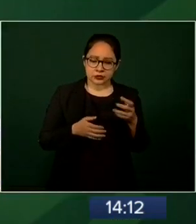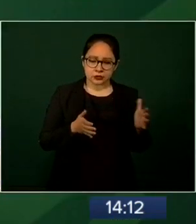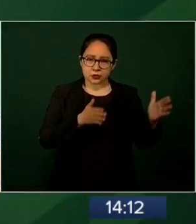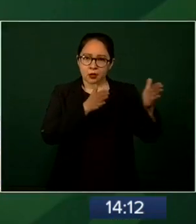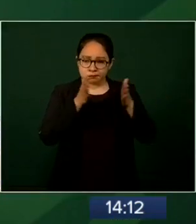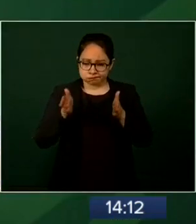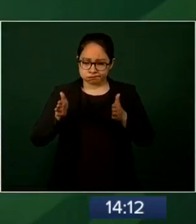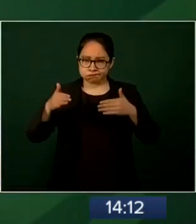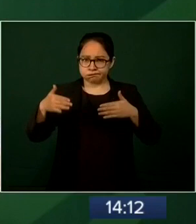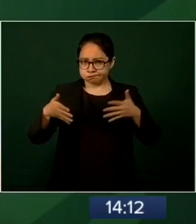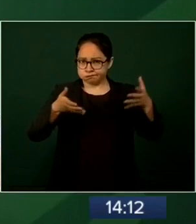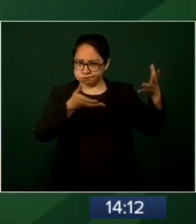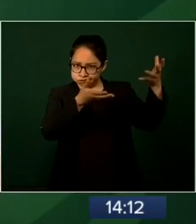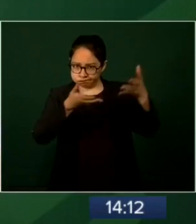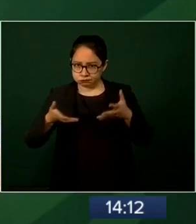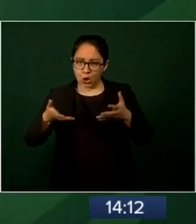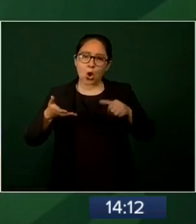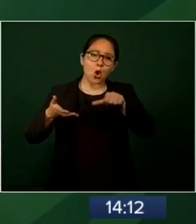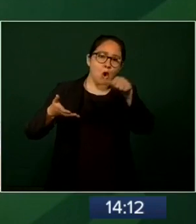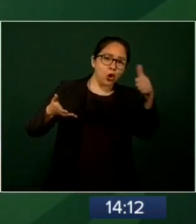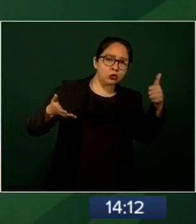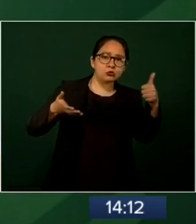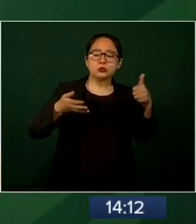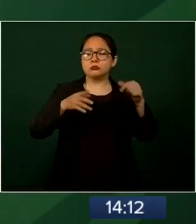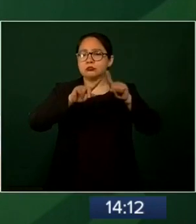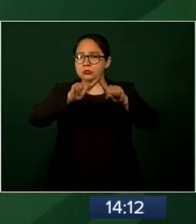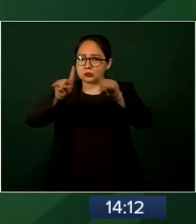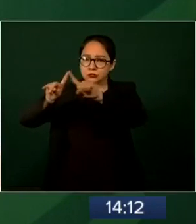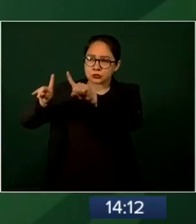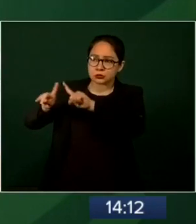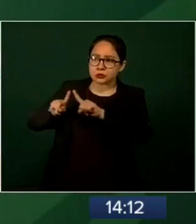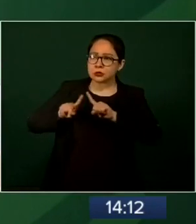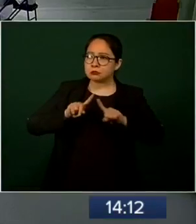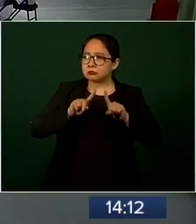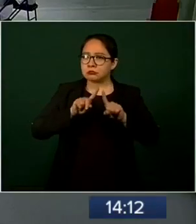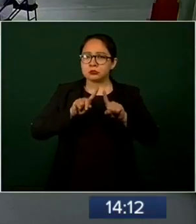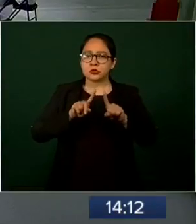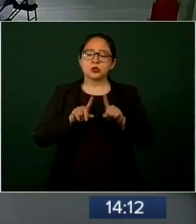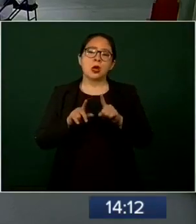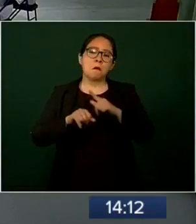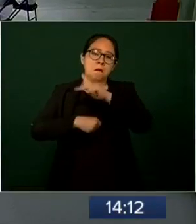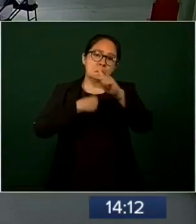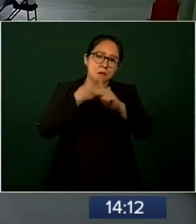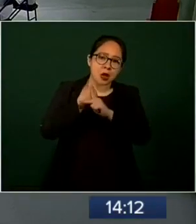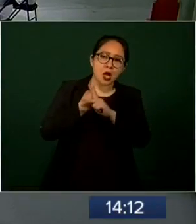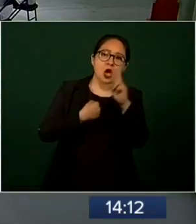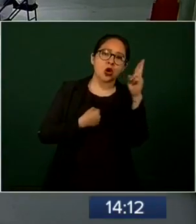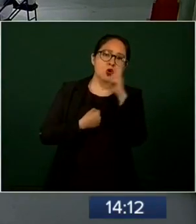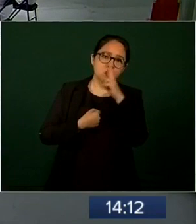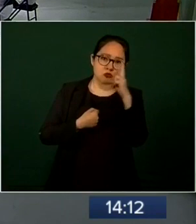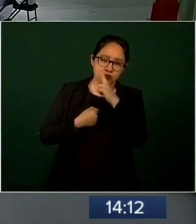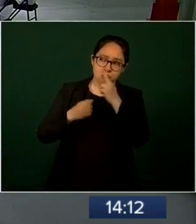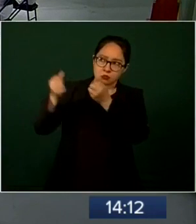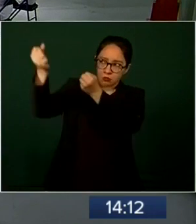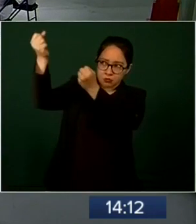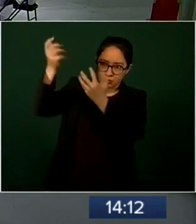los envíos que se están recibiendo de Rusia,